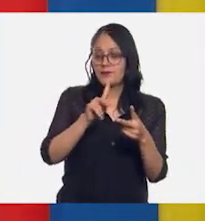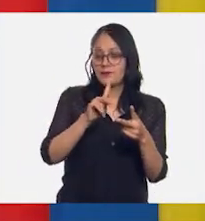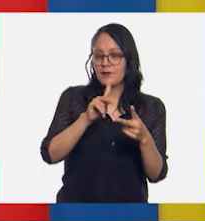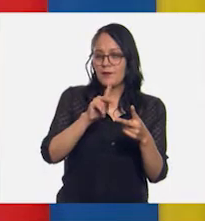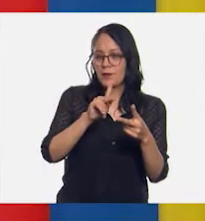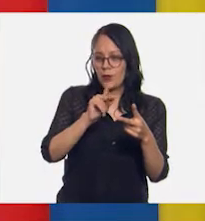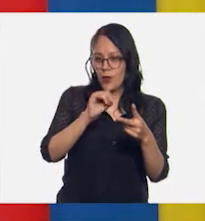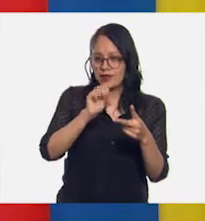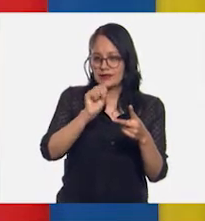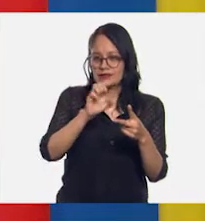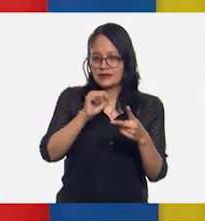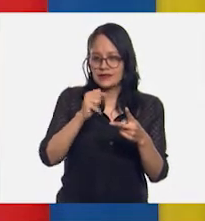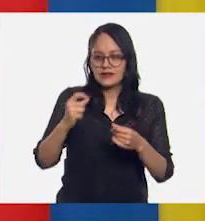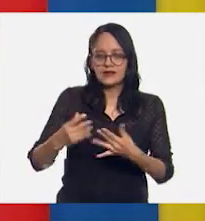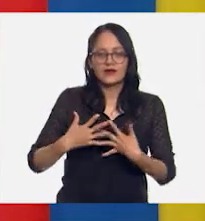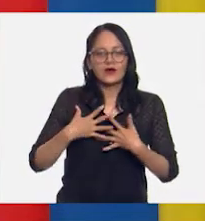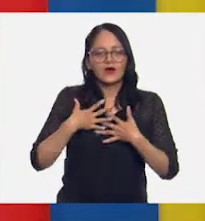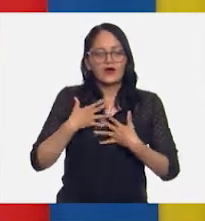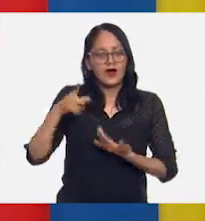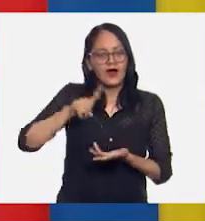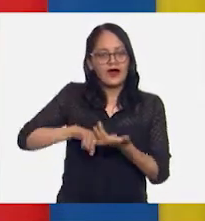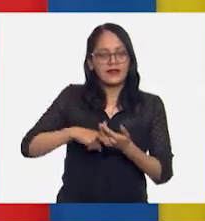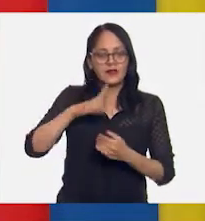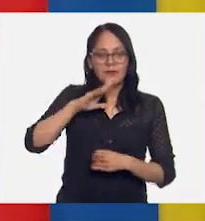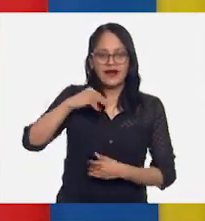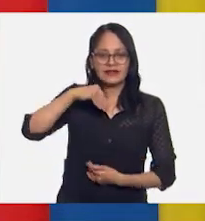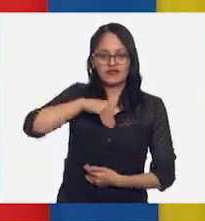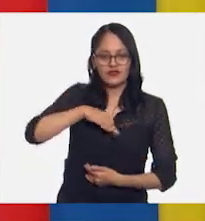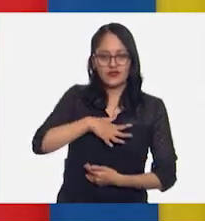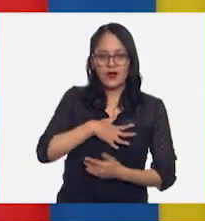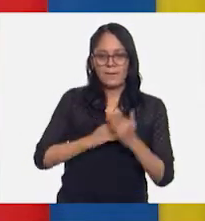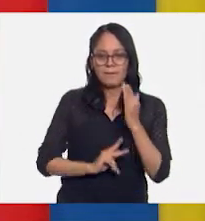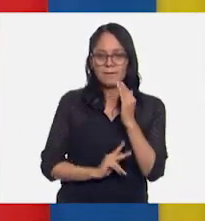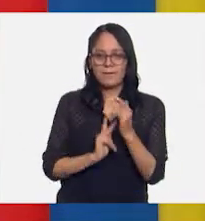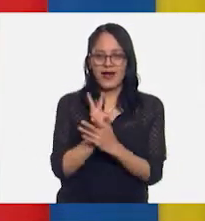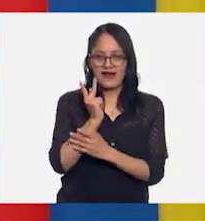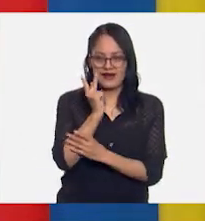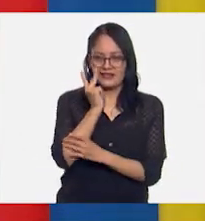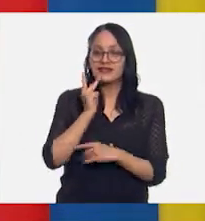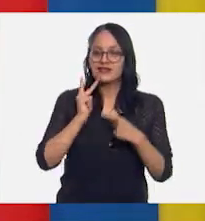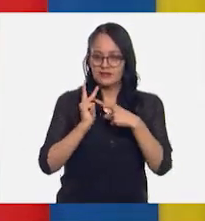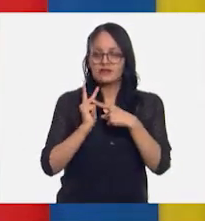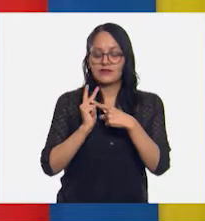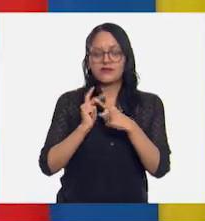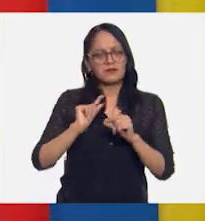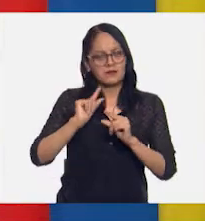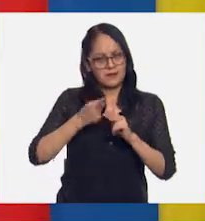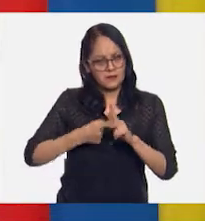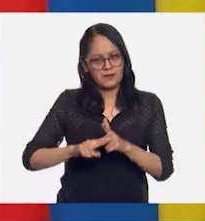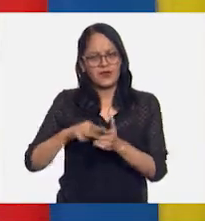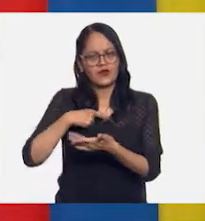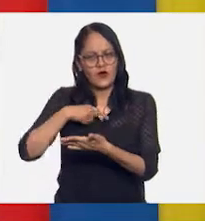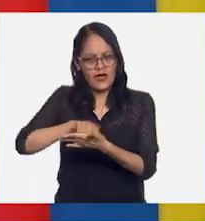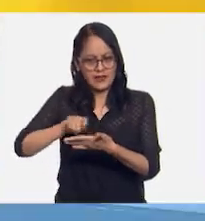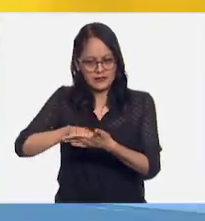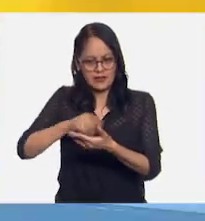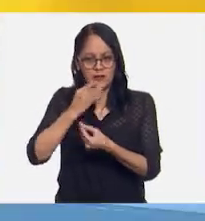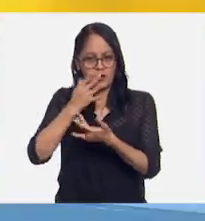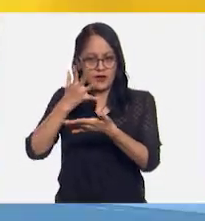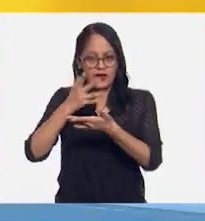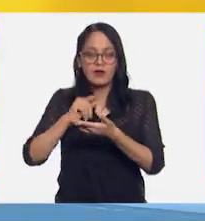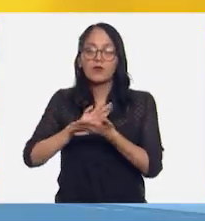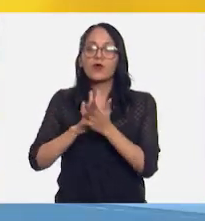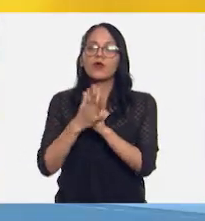dentro de mí y debo permitir que crezca libremente para, por medio de la escritura de un poema, pues que termine de florecer. Me